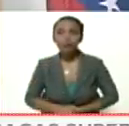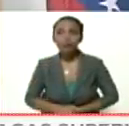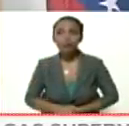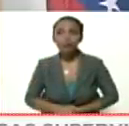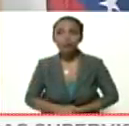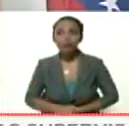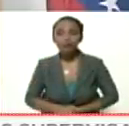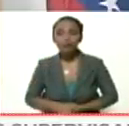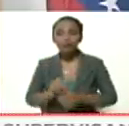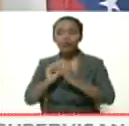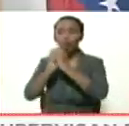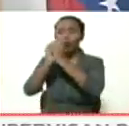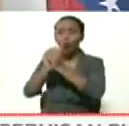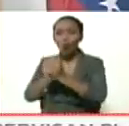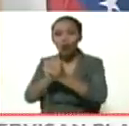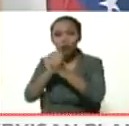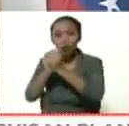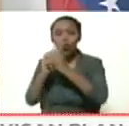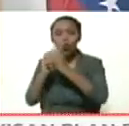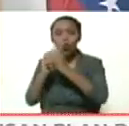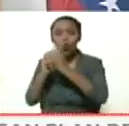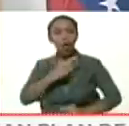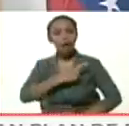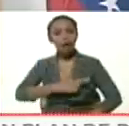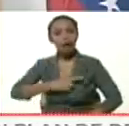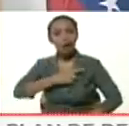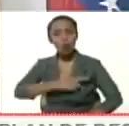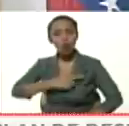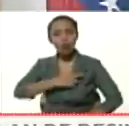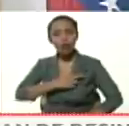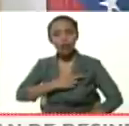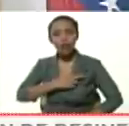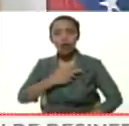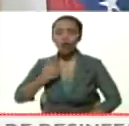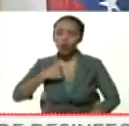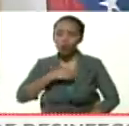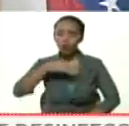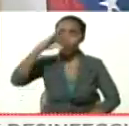de oración de todas las religiones a nuestro Dios,